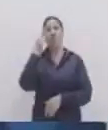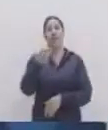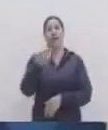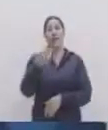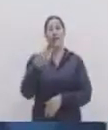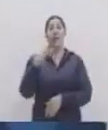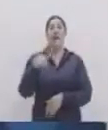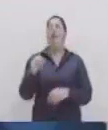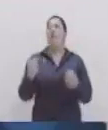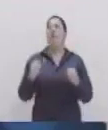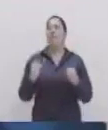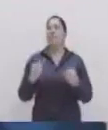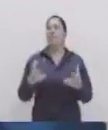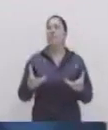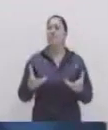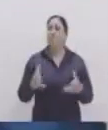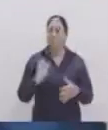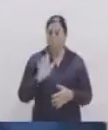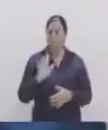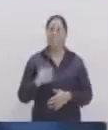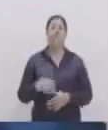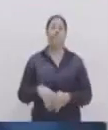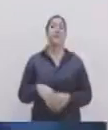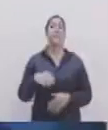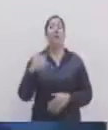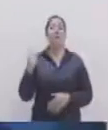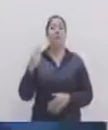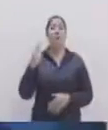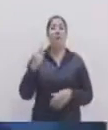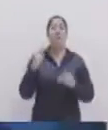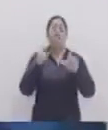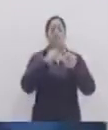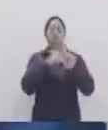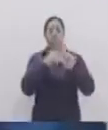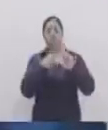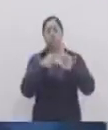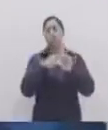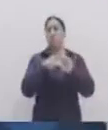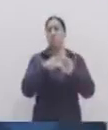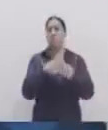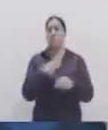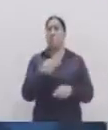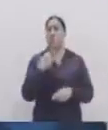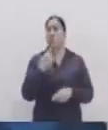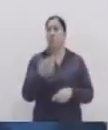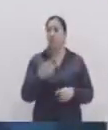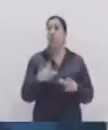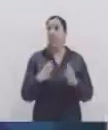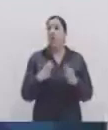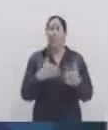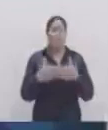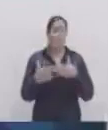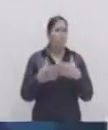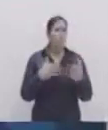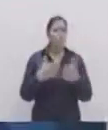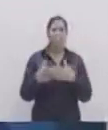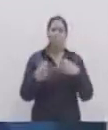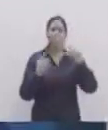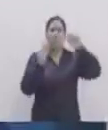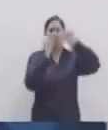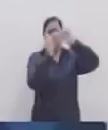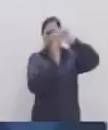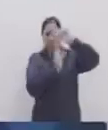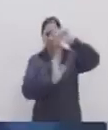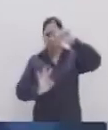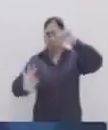realizar ahora el ángulo inscrito. Dijimos que el ángulo inscrito tiene su vértice en cualquier punto